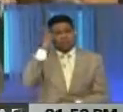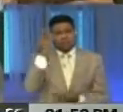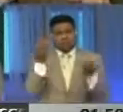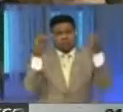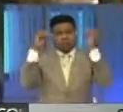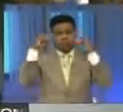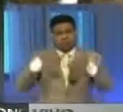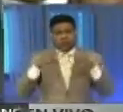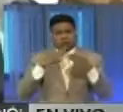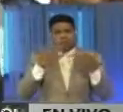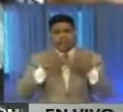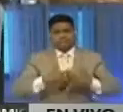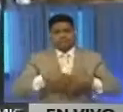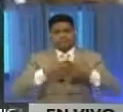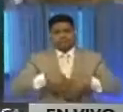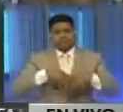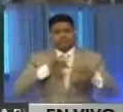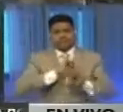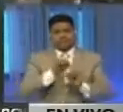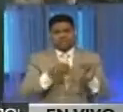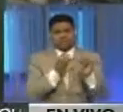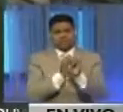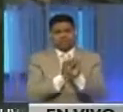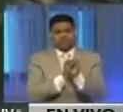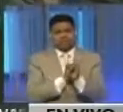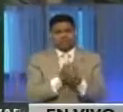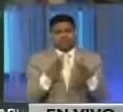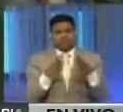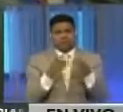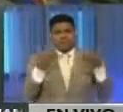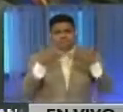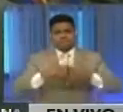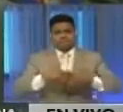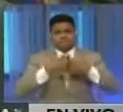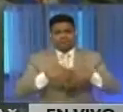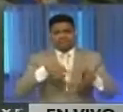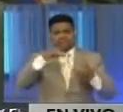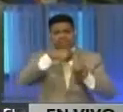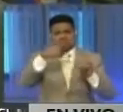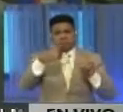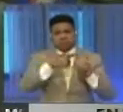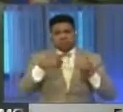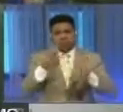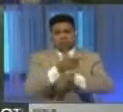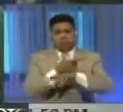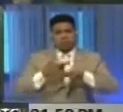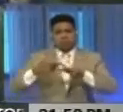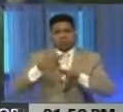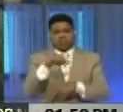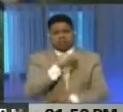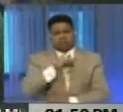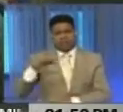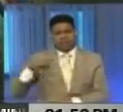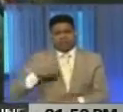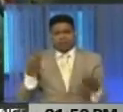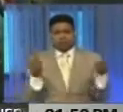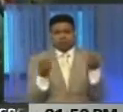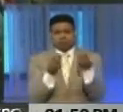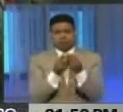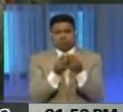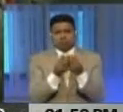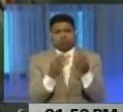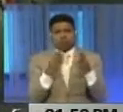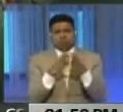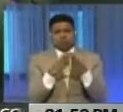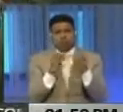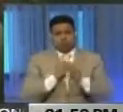con empresas internacionales para la conformación de empresas mixtas a nivel internacional interesadas en la exploración y explotación